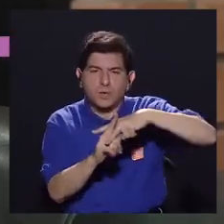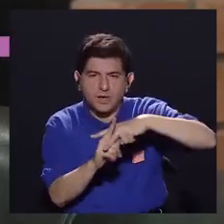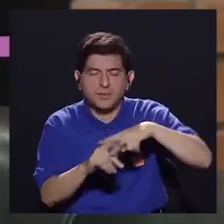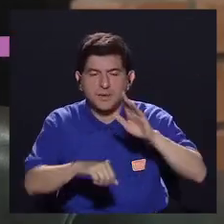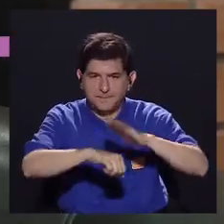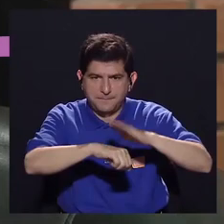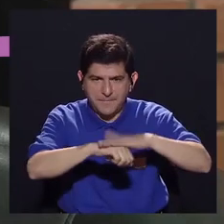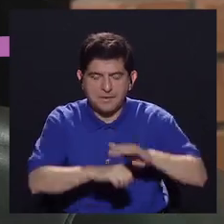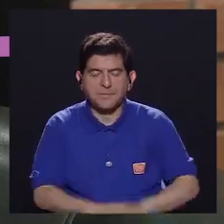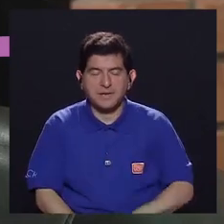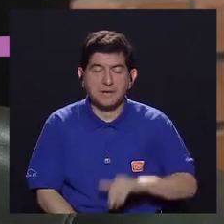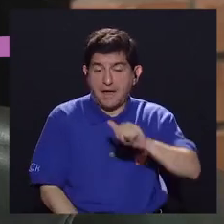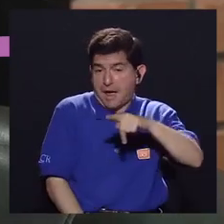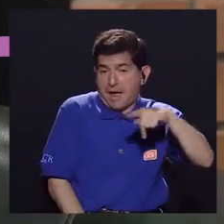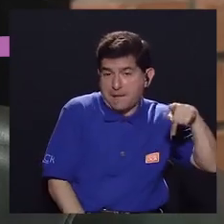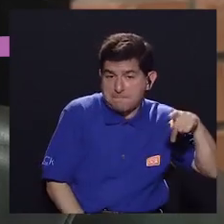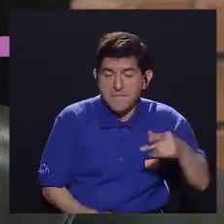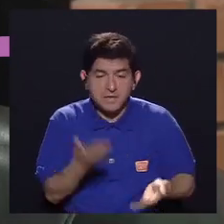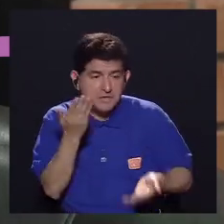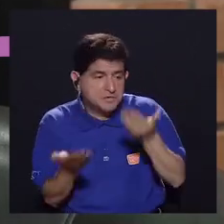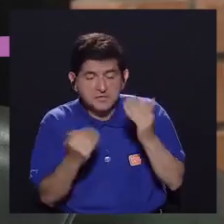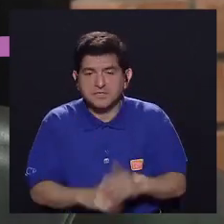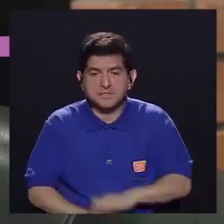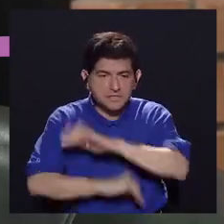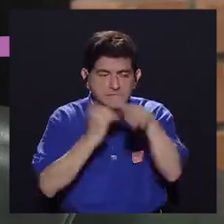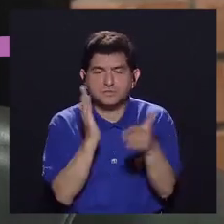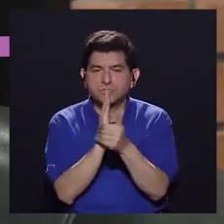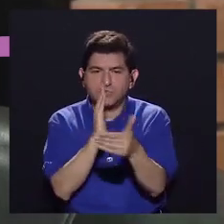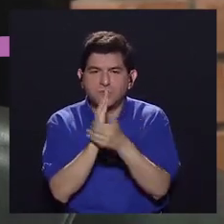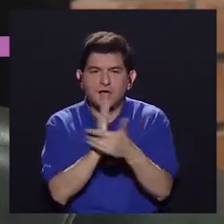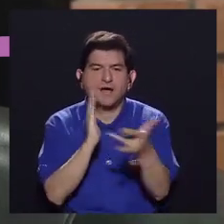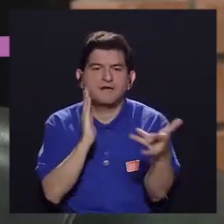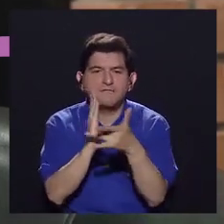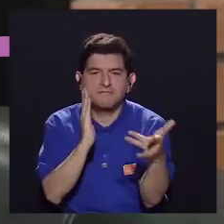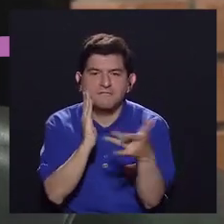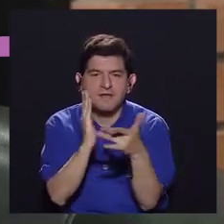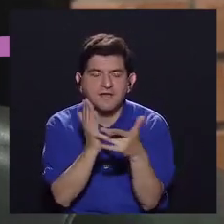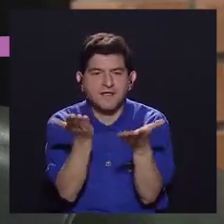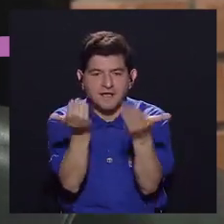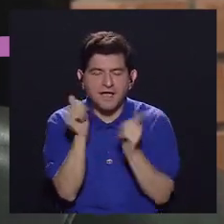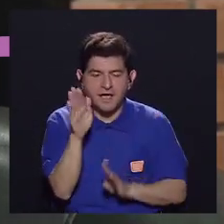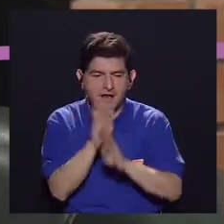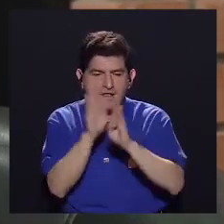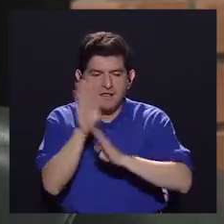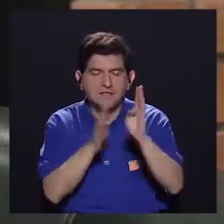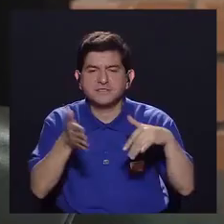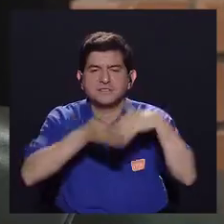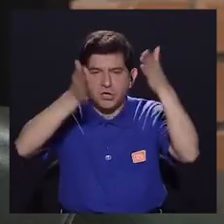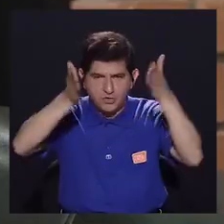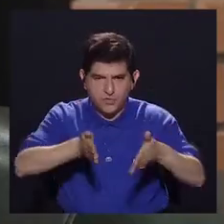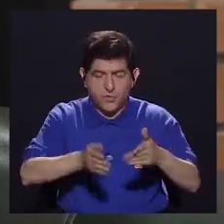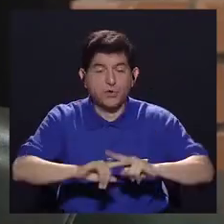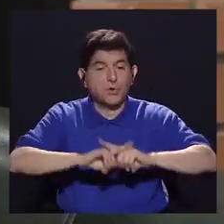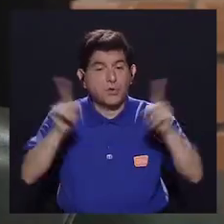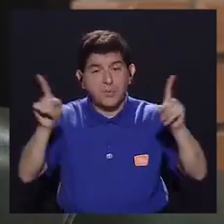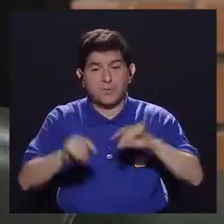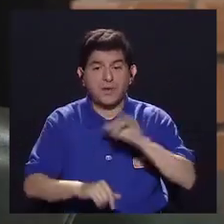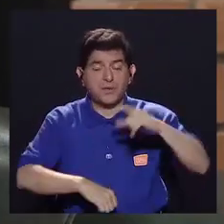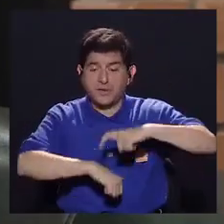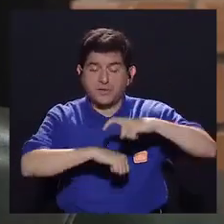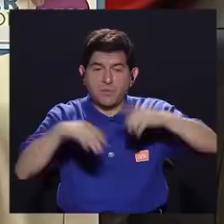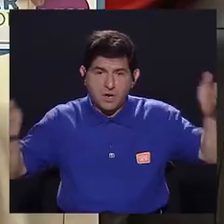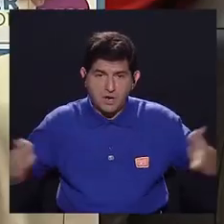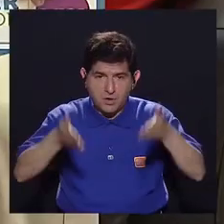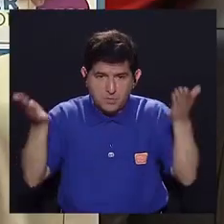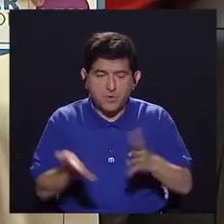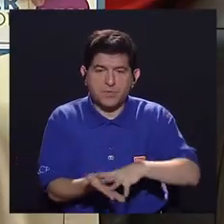nuevas aplicaciones que nos permitan acercar, digamos, todas estas competencias tecnológicas que deseamos desarrollar en nuestros